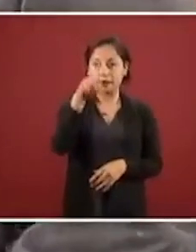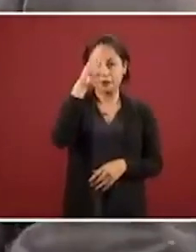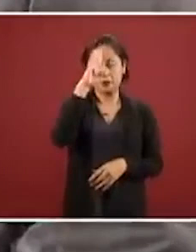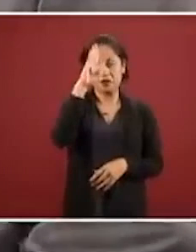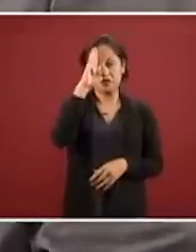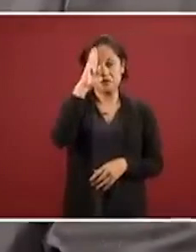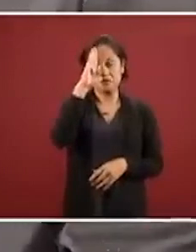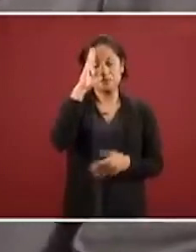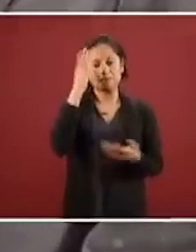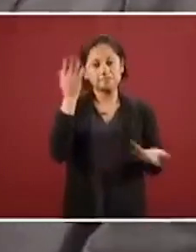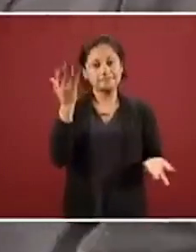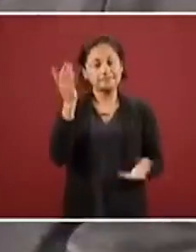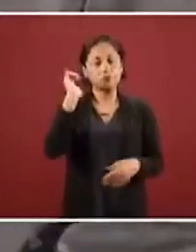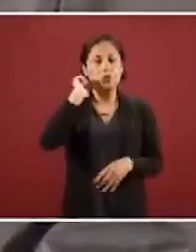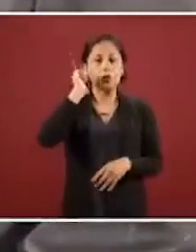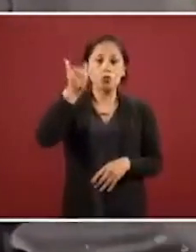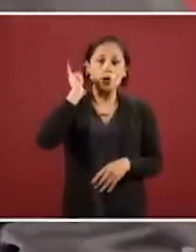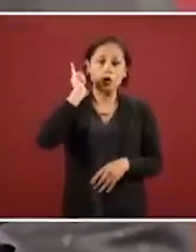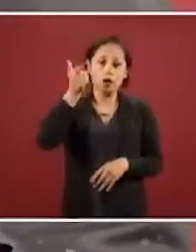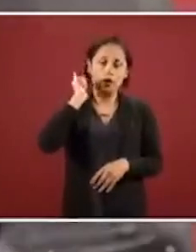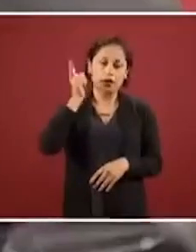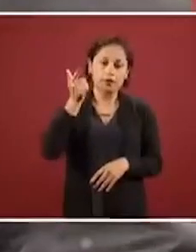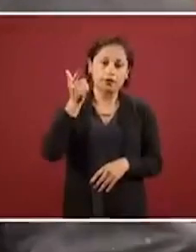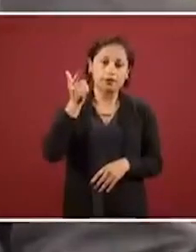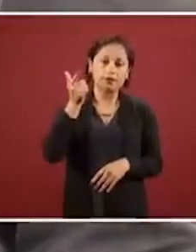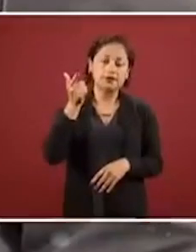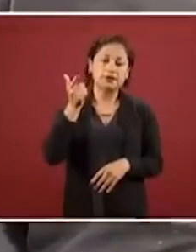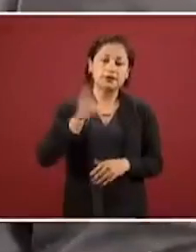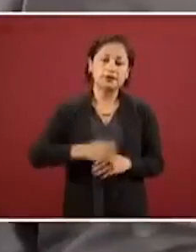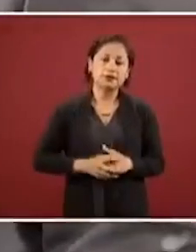que se le